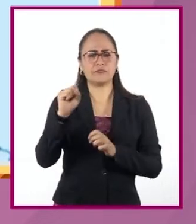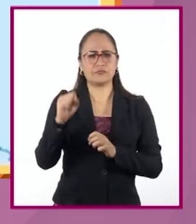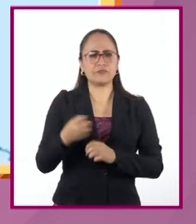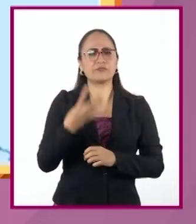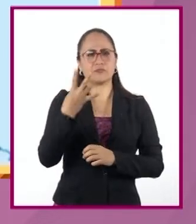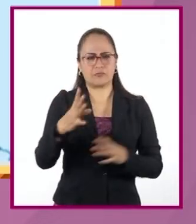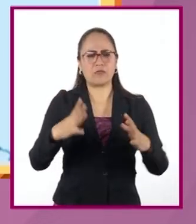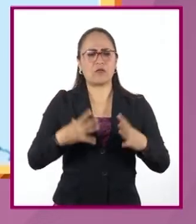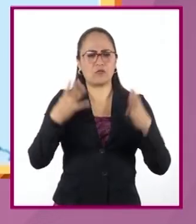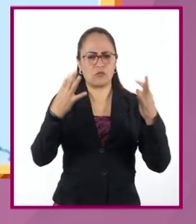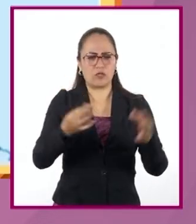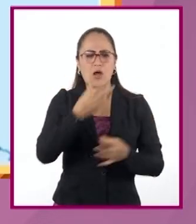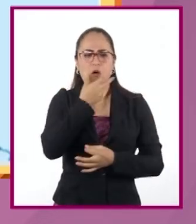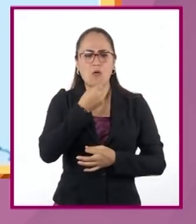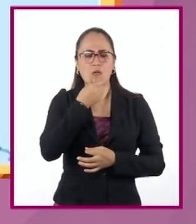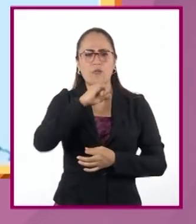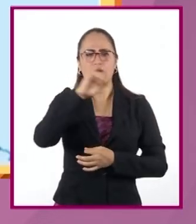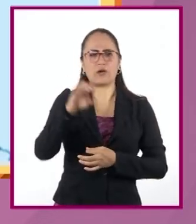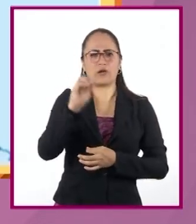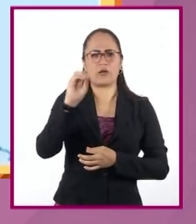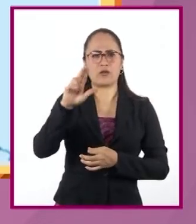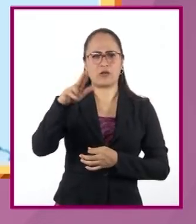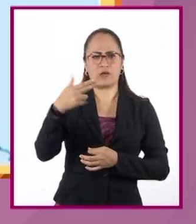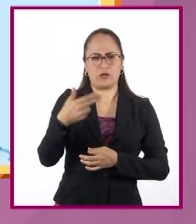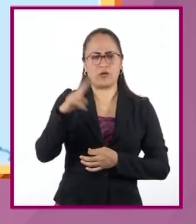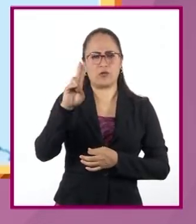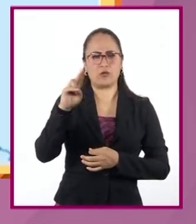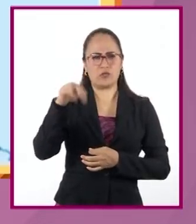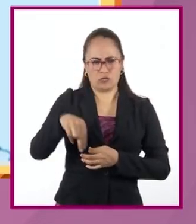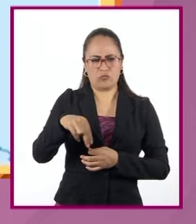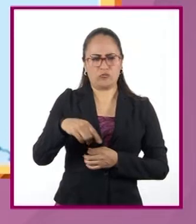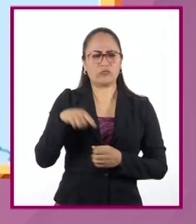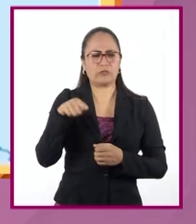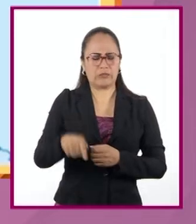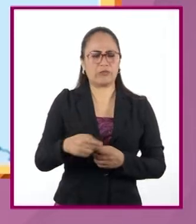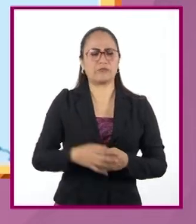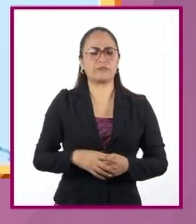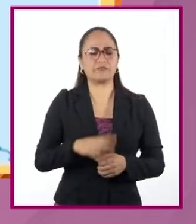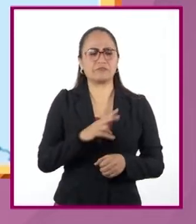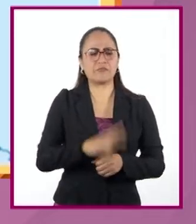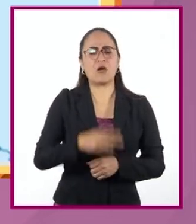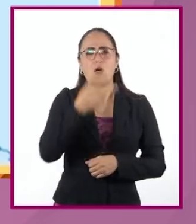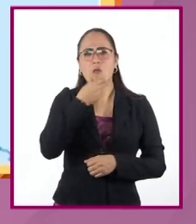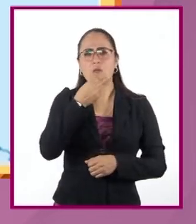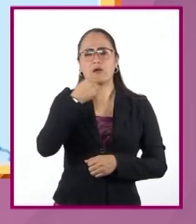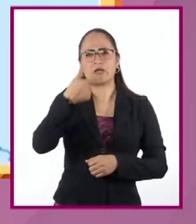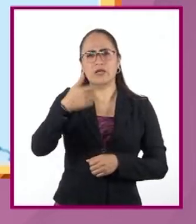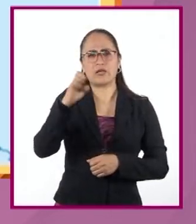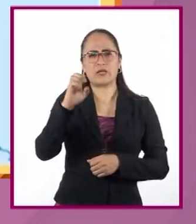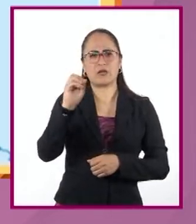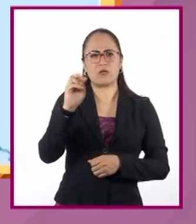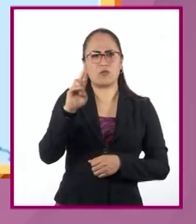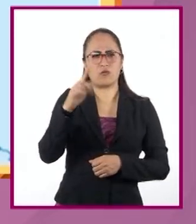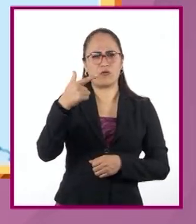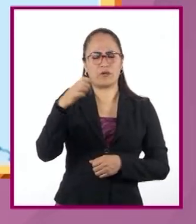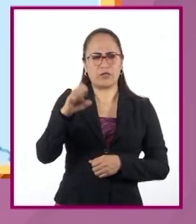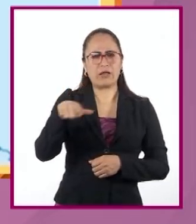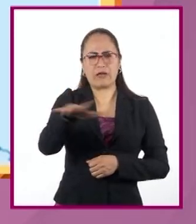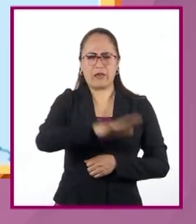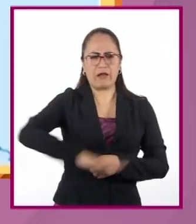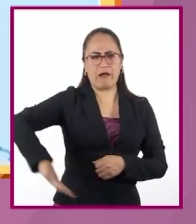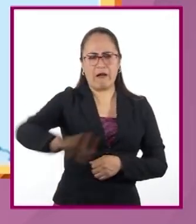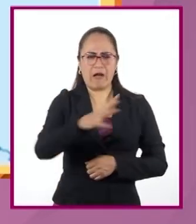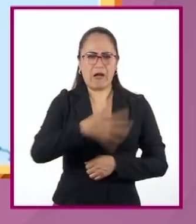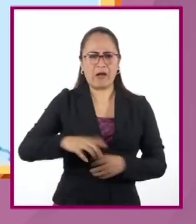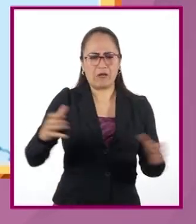barón John Berkeley y Sir George Carteret, haciendo de New Jersey una propiedad